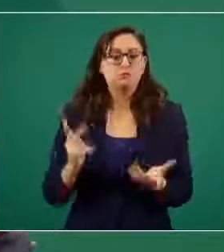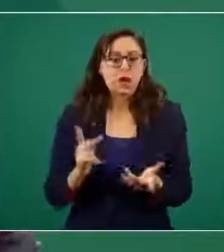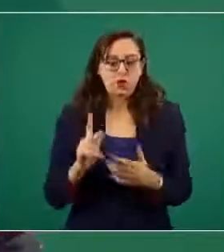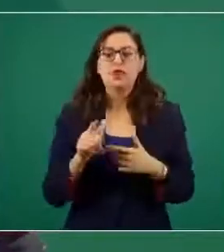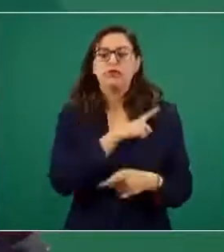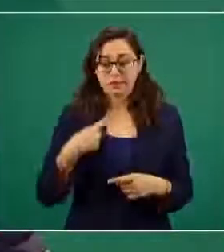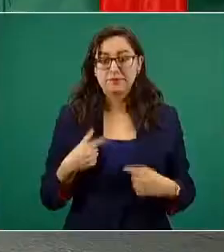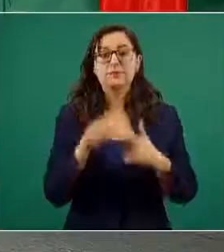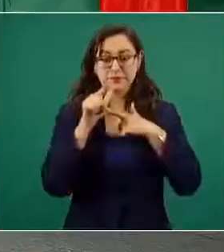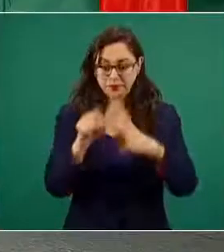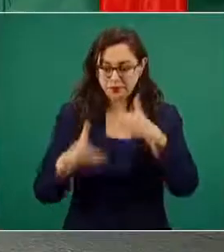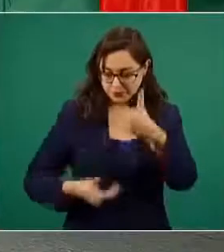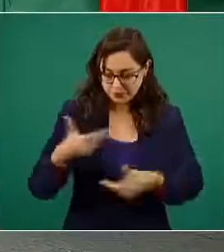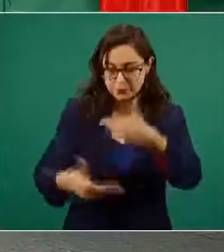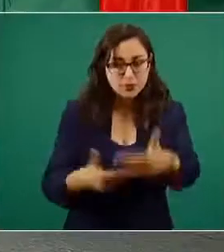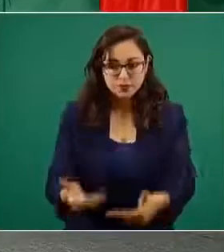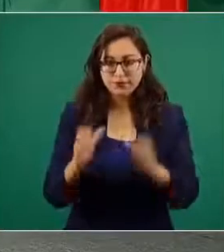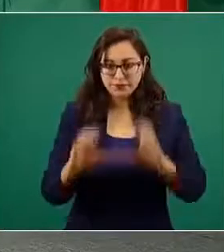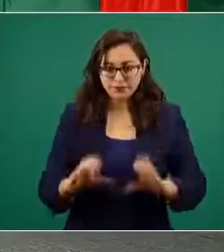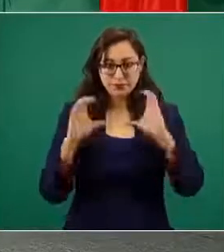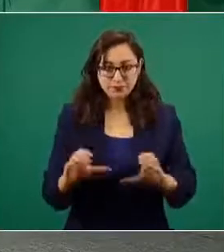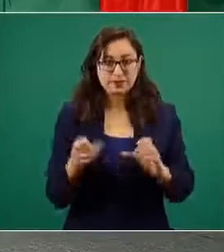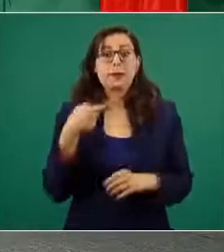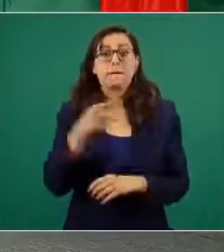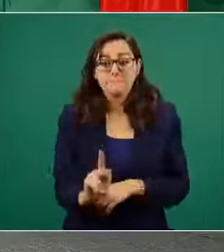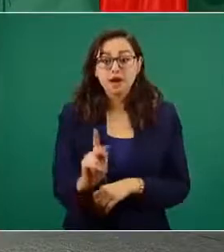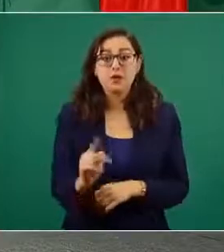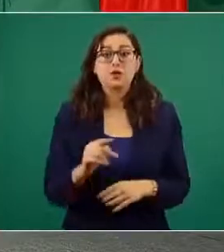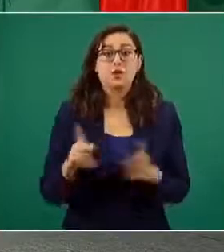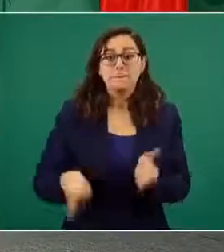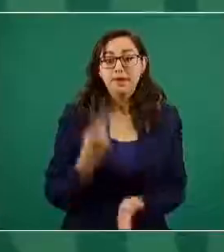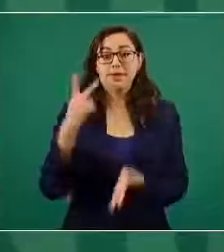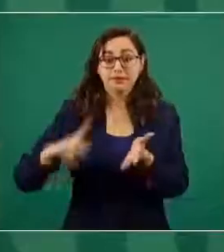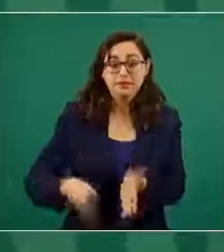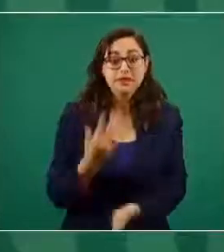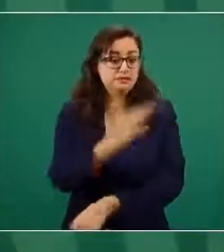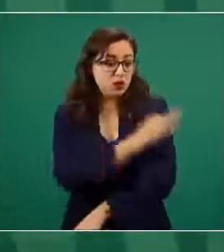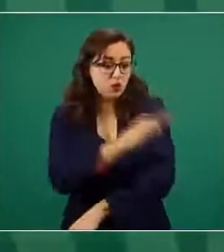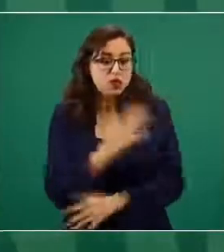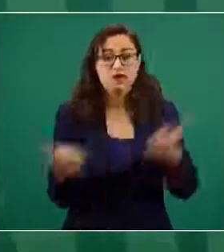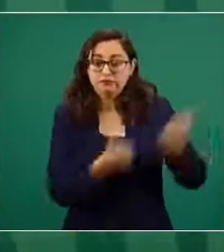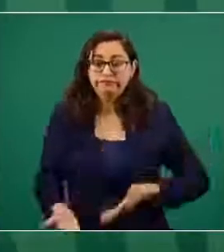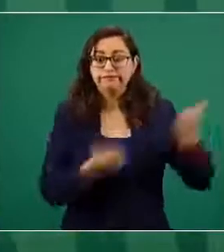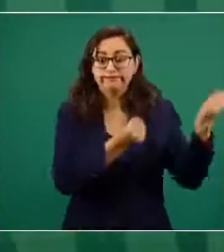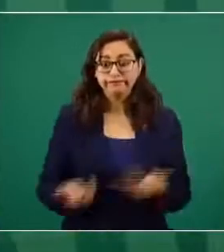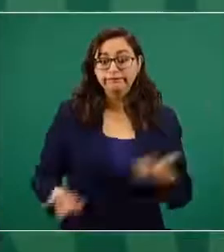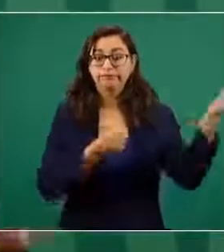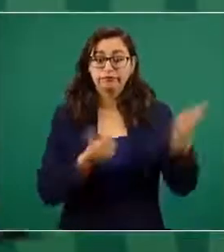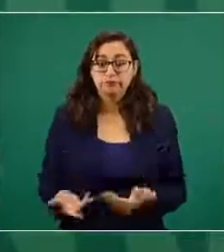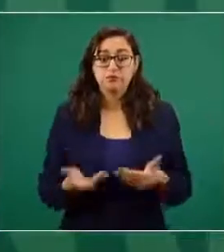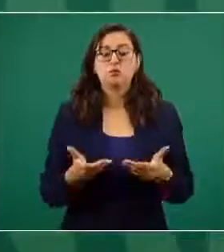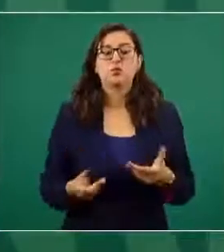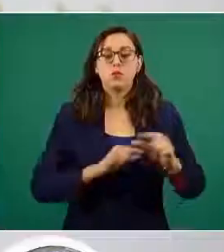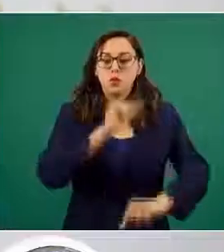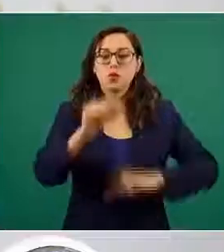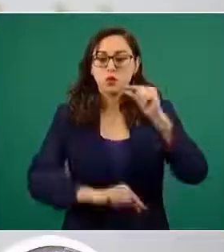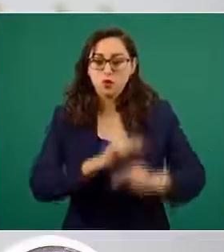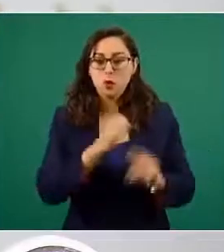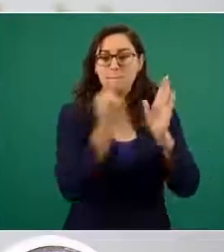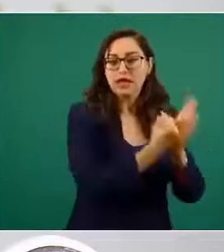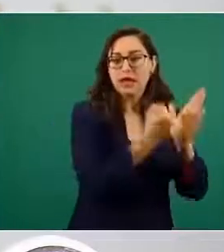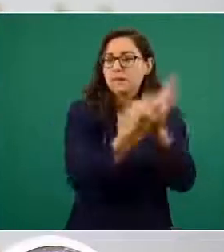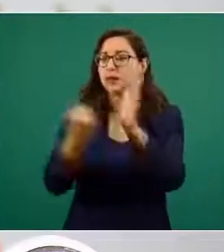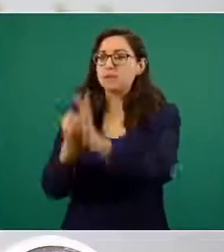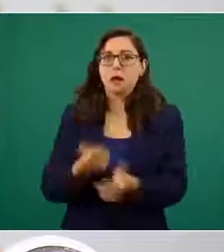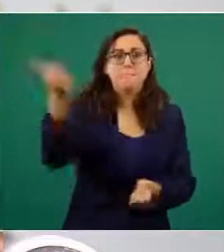día que pasa en el que podamos estar vacunando, cada nuevo embarque como el que llegará hoy o los embarques que llegarán hoy, cada nueva vacuna que pueda ser incorporada al repertorio